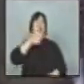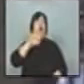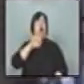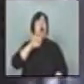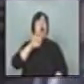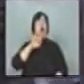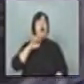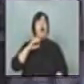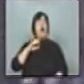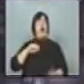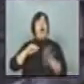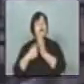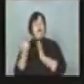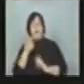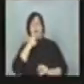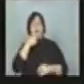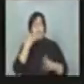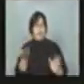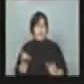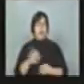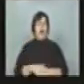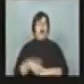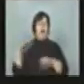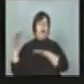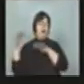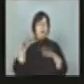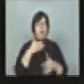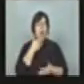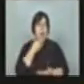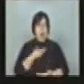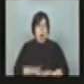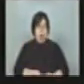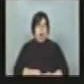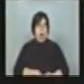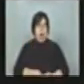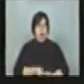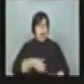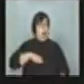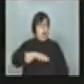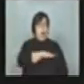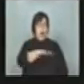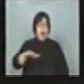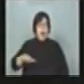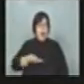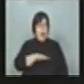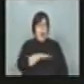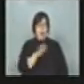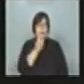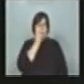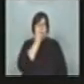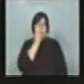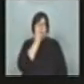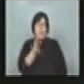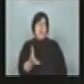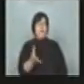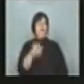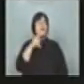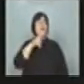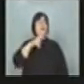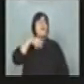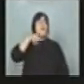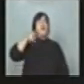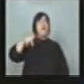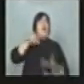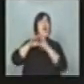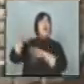espacio y realmente nos dejan un mensaje muy alentador, que nos dicen que este espacio no tiene nada que envidiarle a los grandes museos europeos, porque